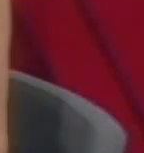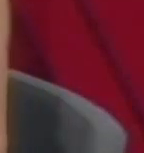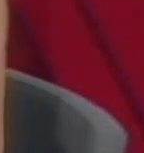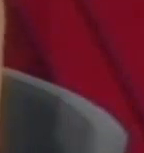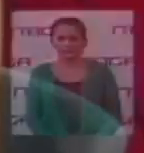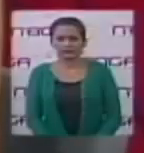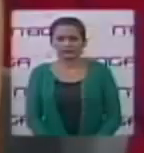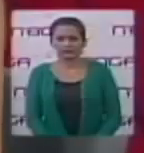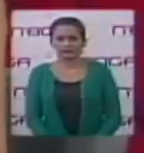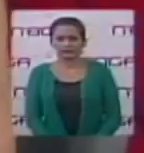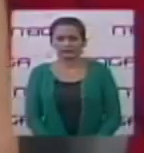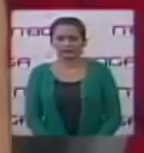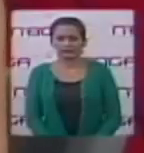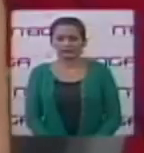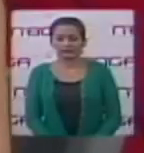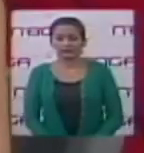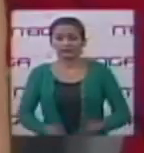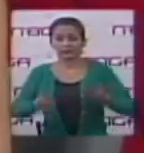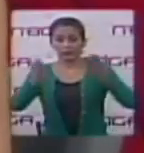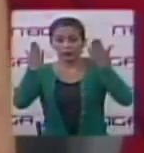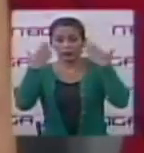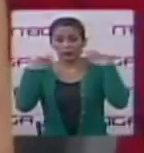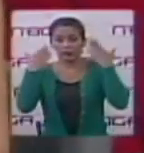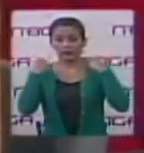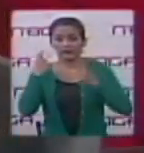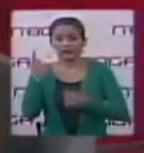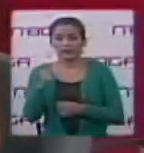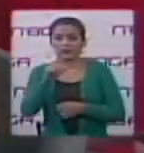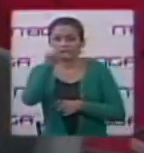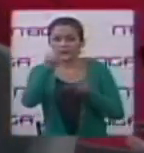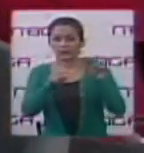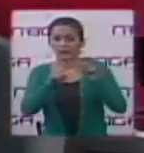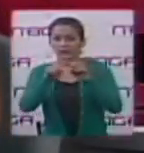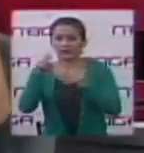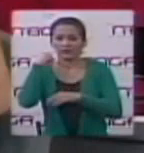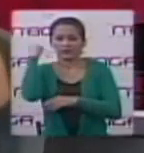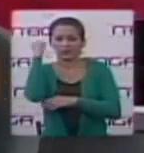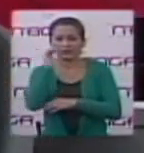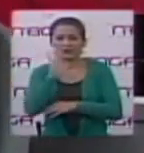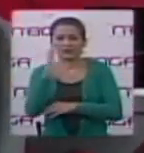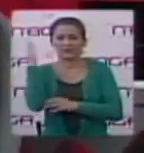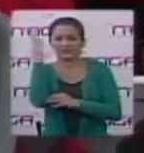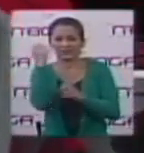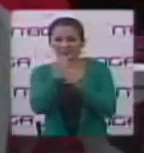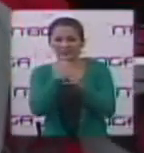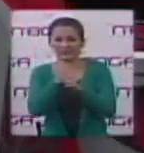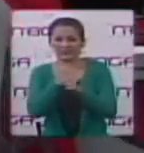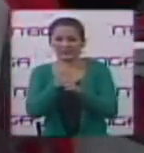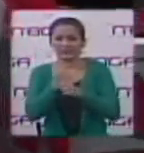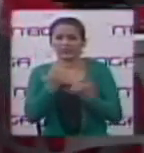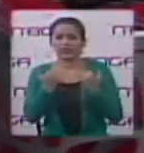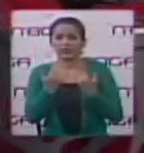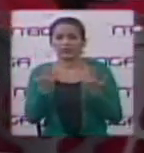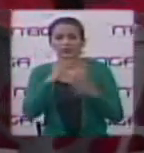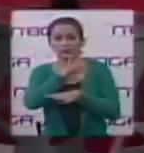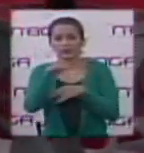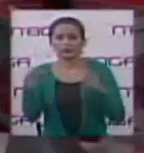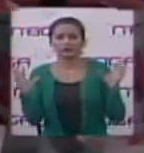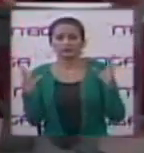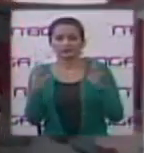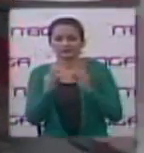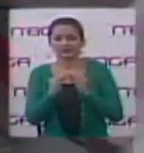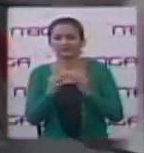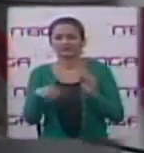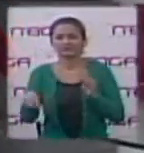y en una mañana soleada de Guayaquil varios talentos de televisión Se juntaron para realizar el spot de teleton por la vida nuestra